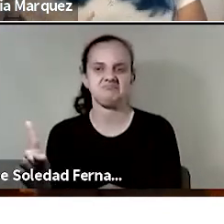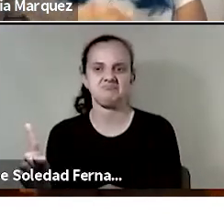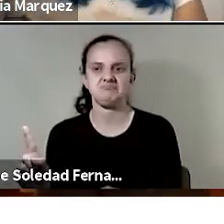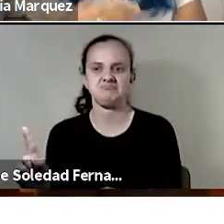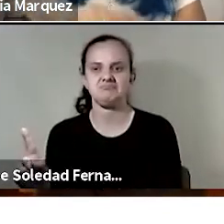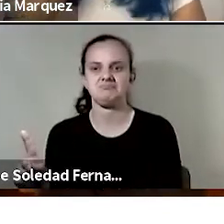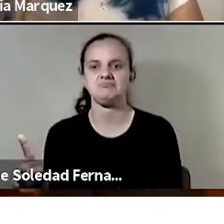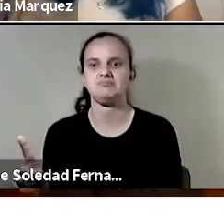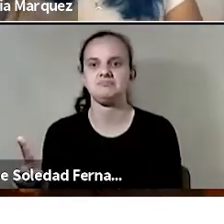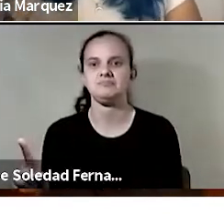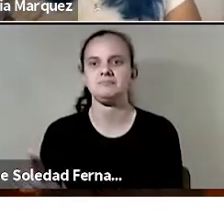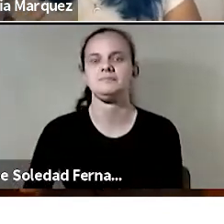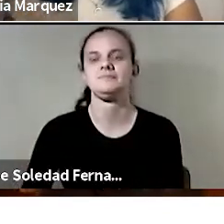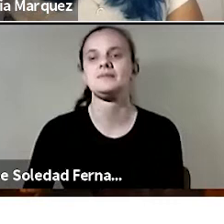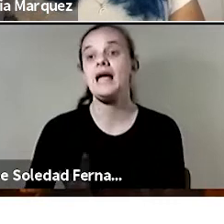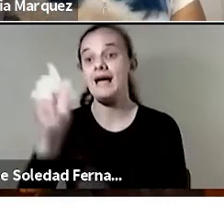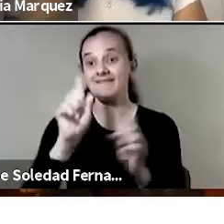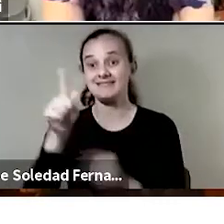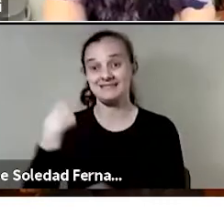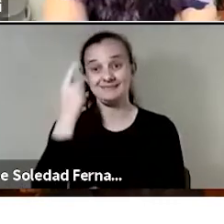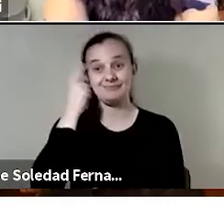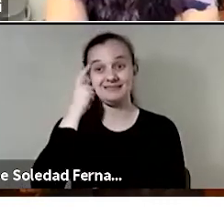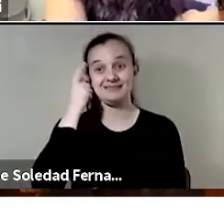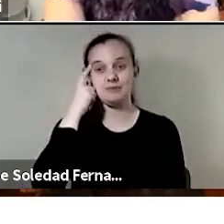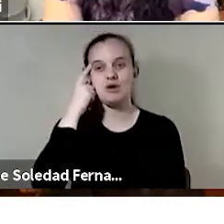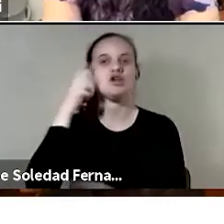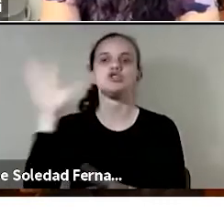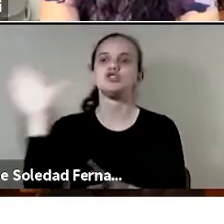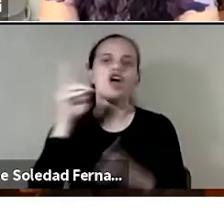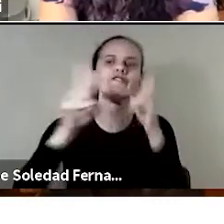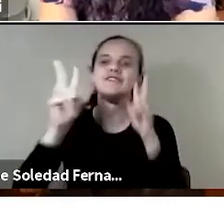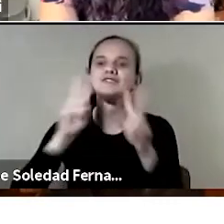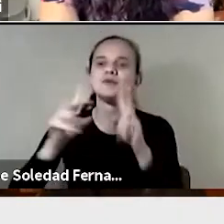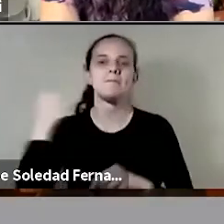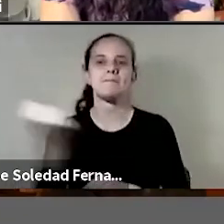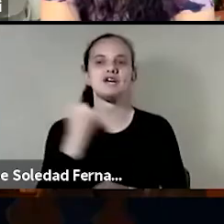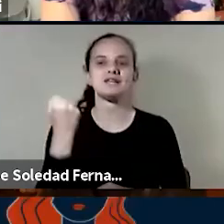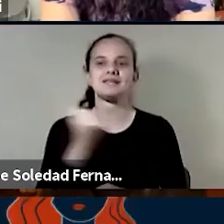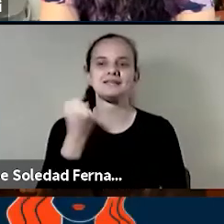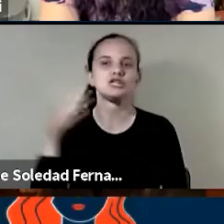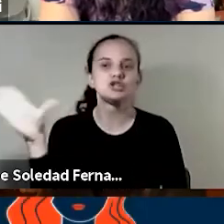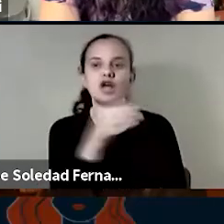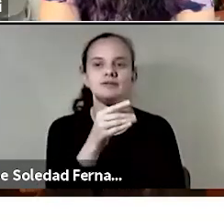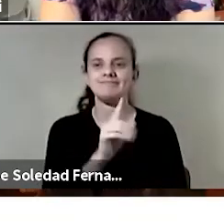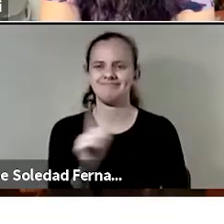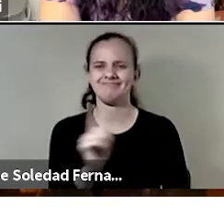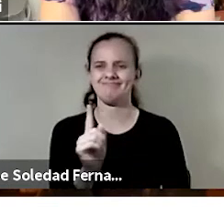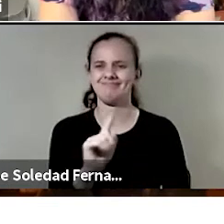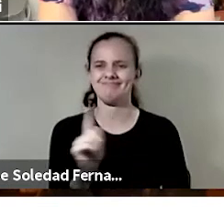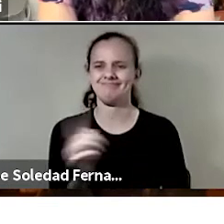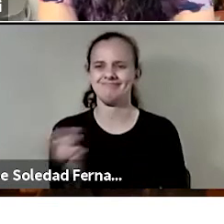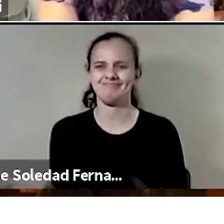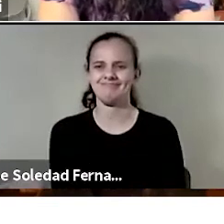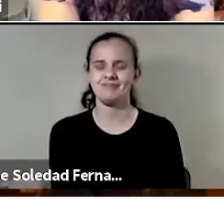experiencia y por lo tanto no tiene que ser descrito. Claro, ¿Sí? es como dar por sentado de alguna manera que todo lo que es visual es importante. Sí,